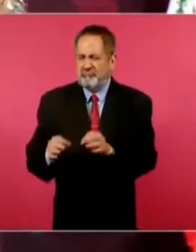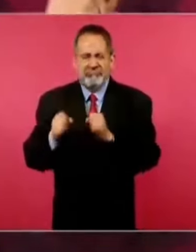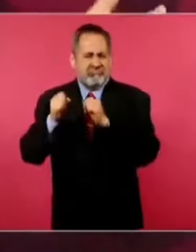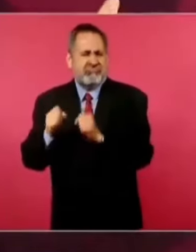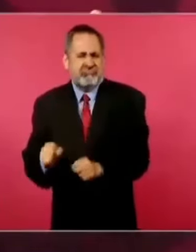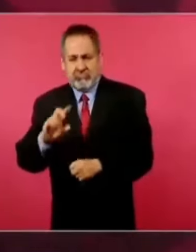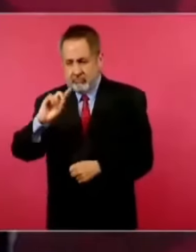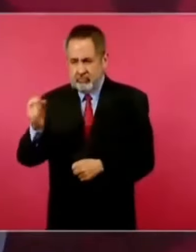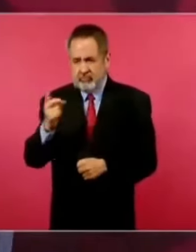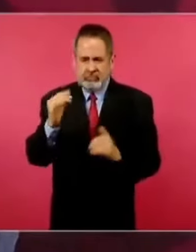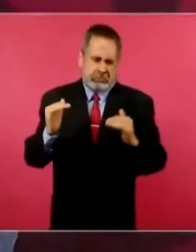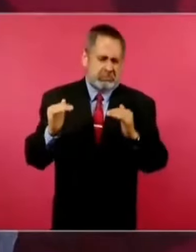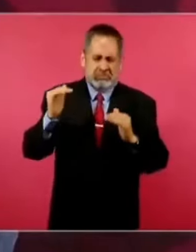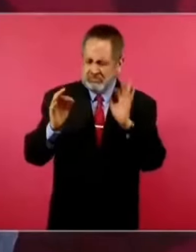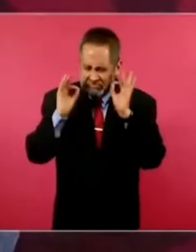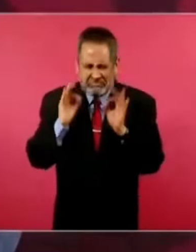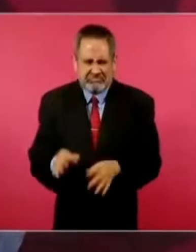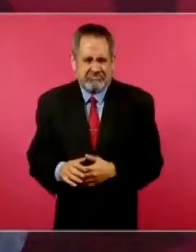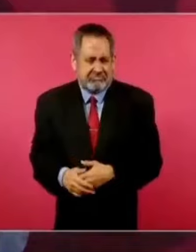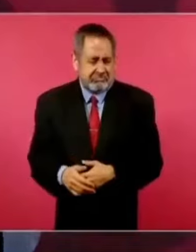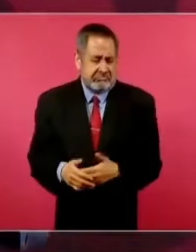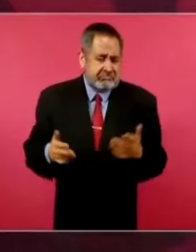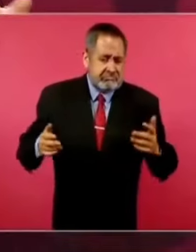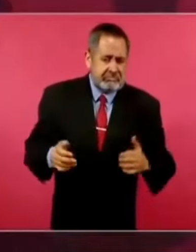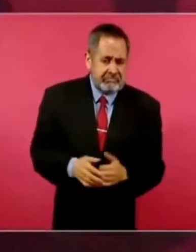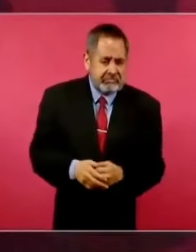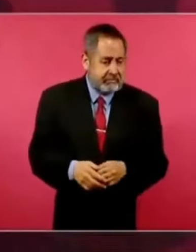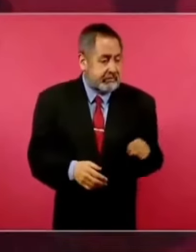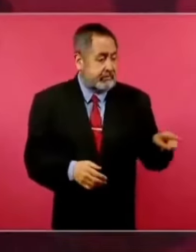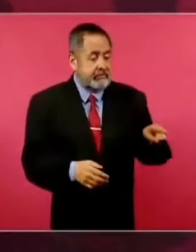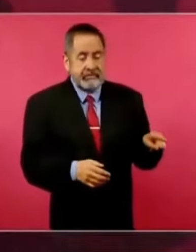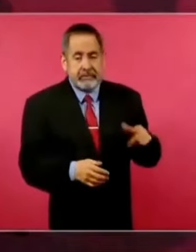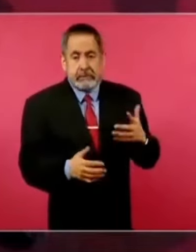Entonces, ¿cuánto tiempo les va a durar